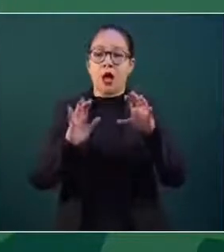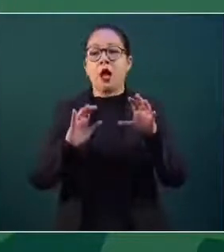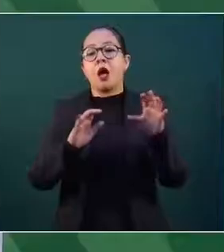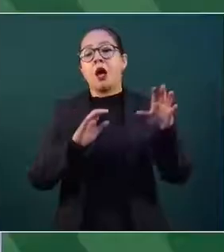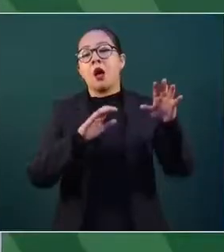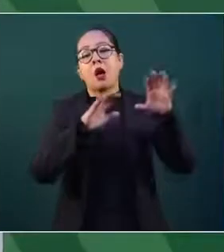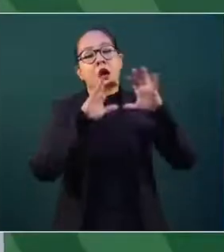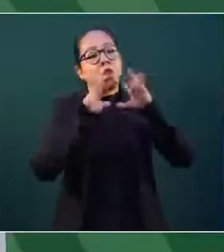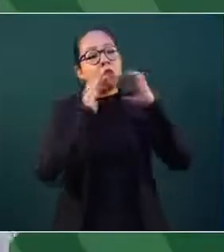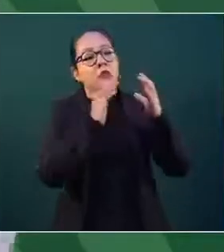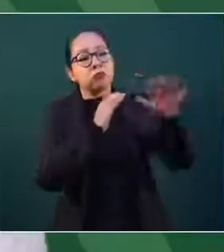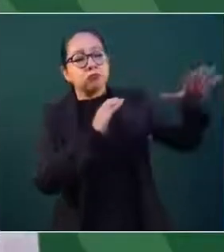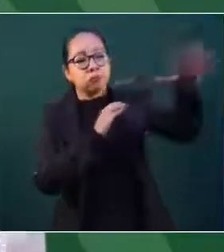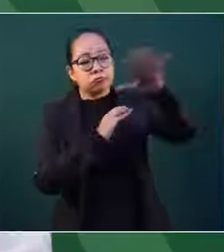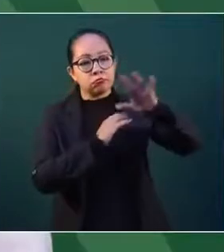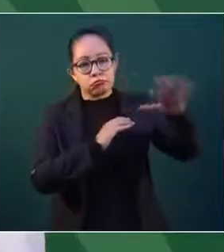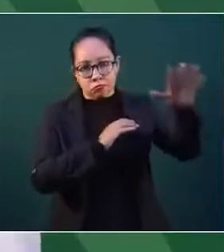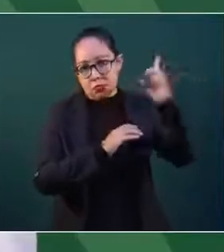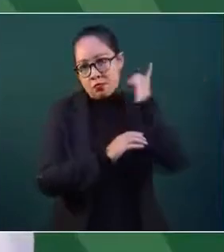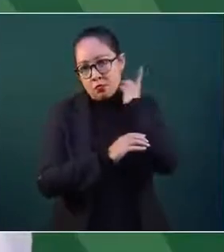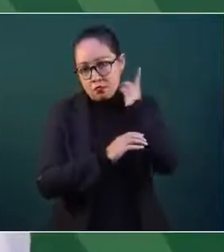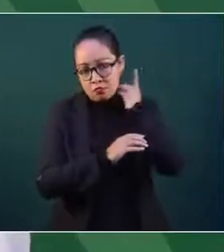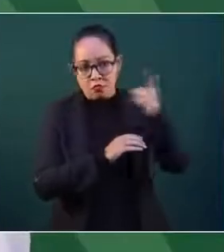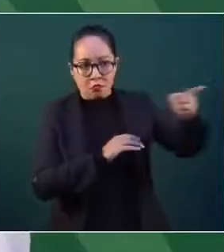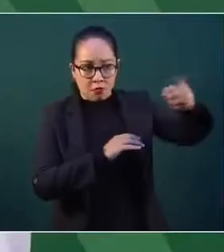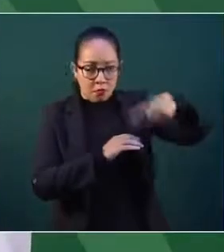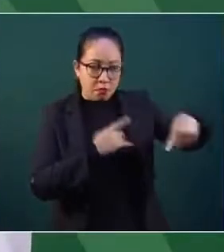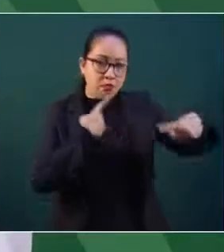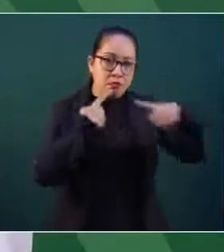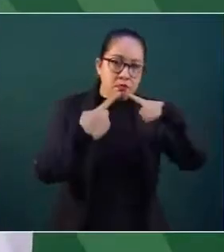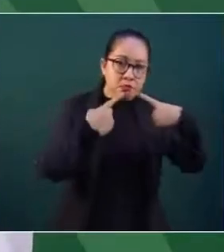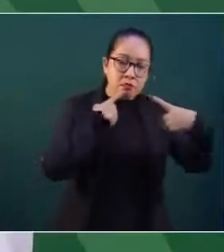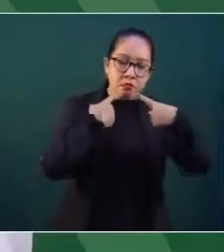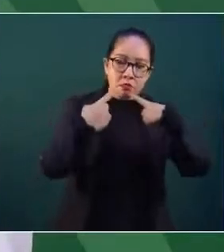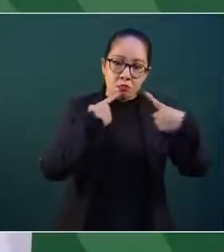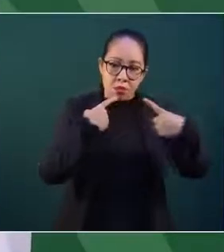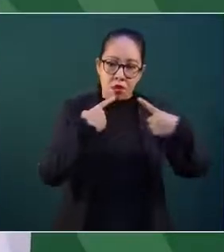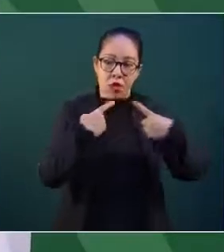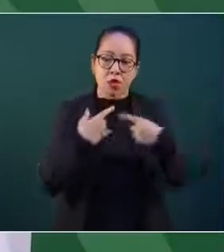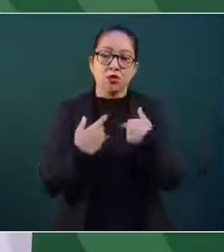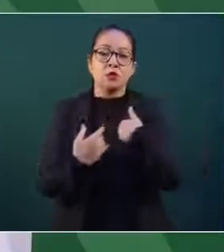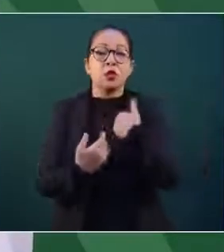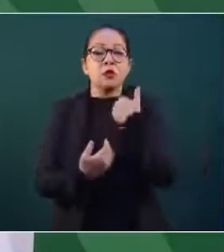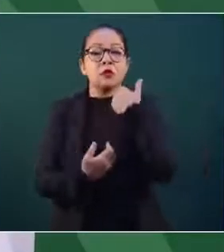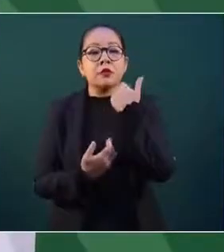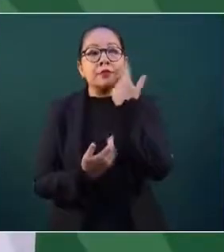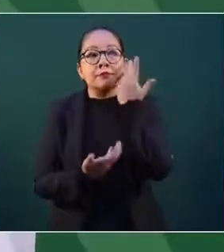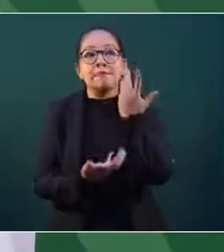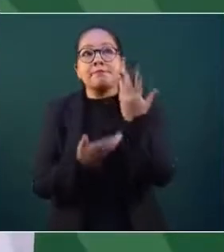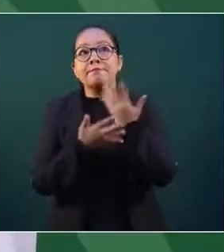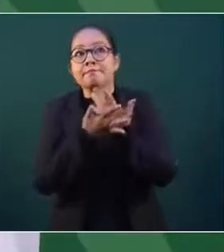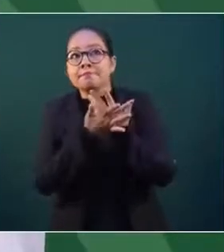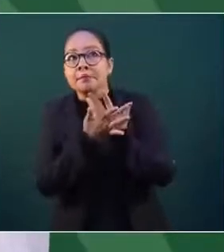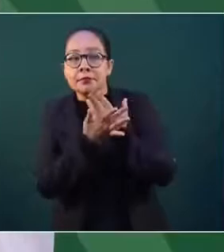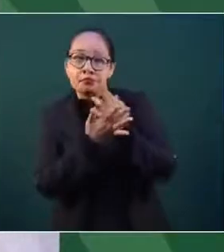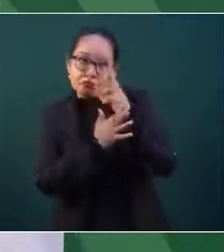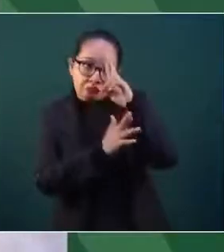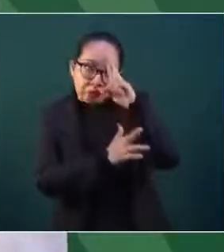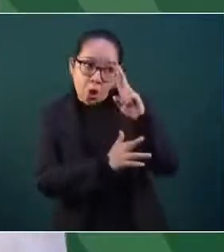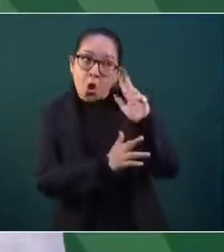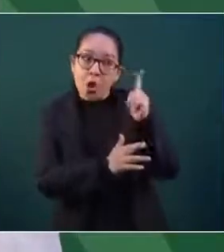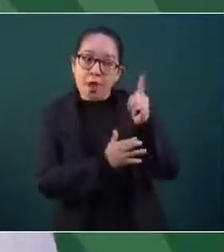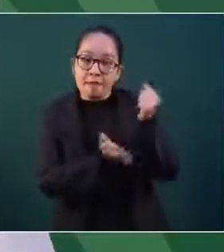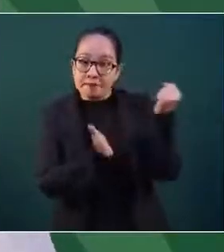Diputados y que quiero que pronto, con todo respeto, se apruebe. Entonces ya las